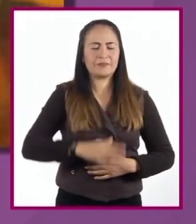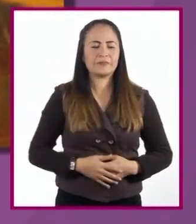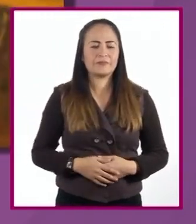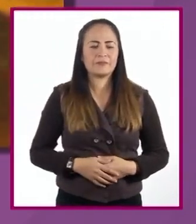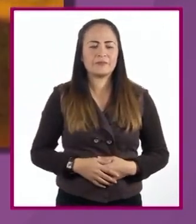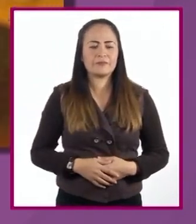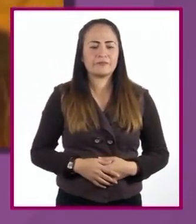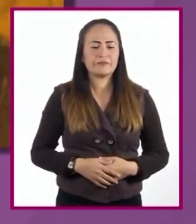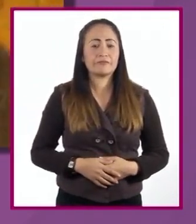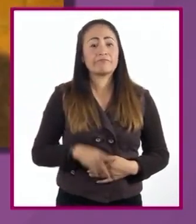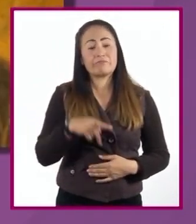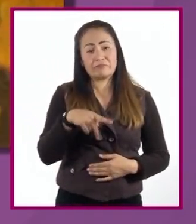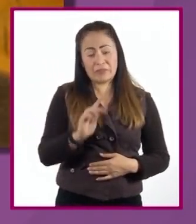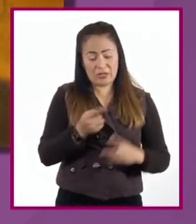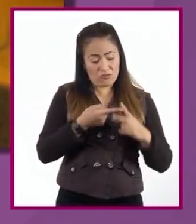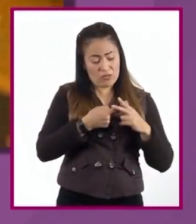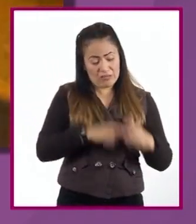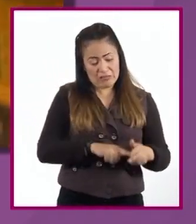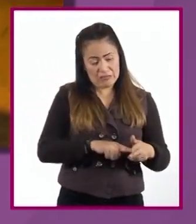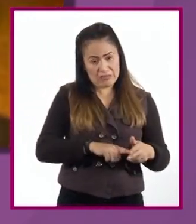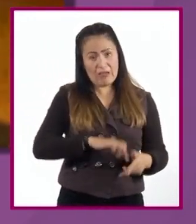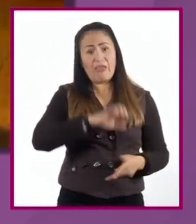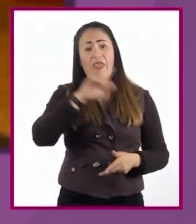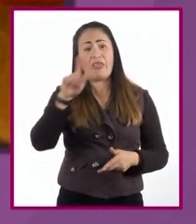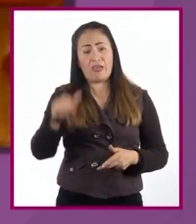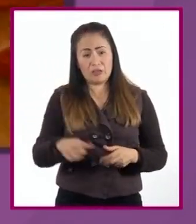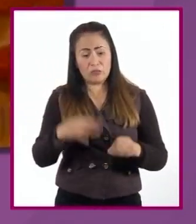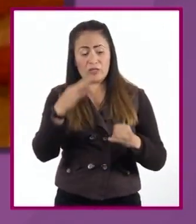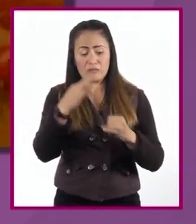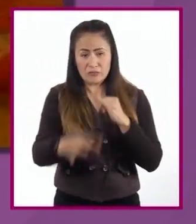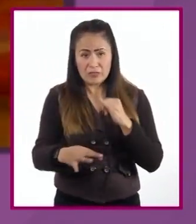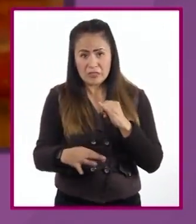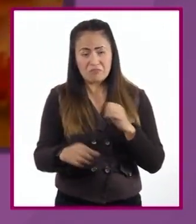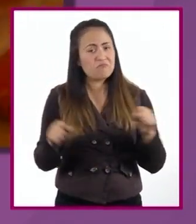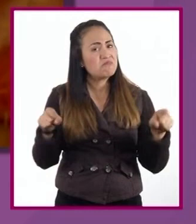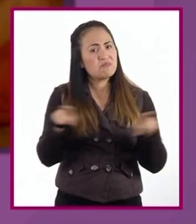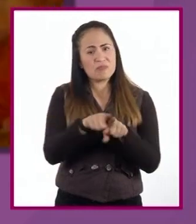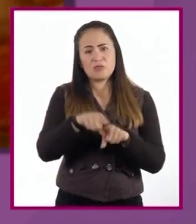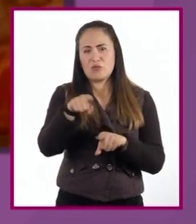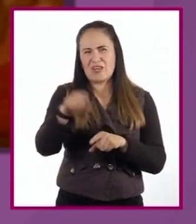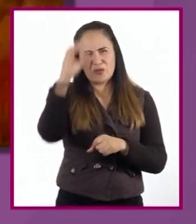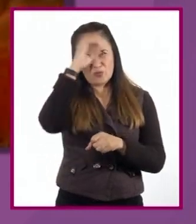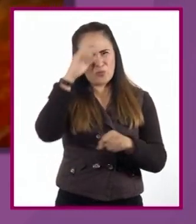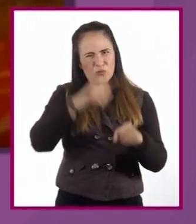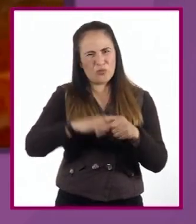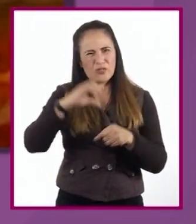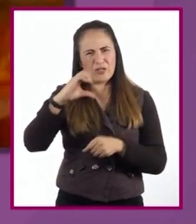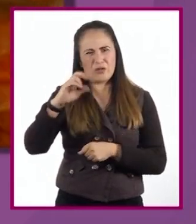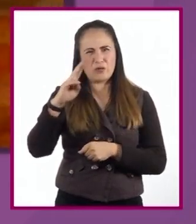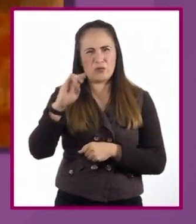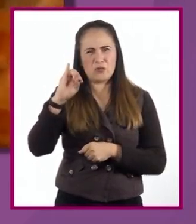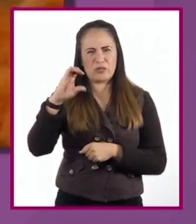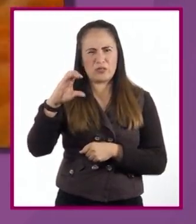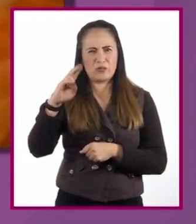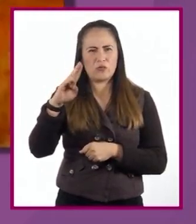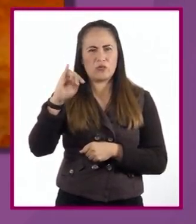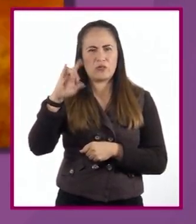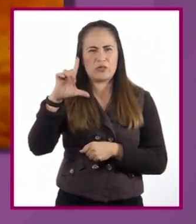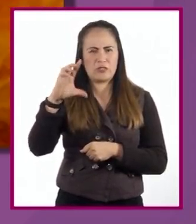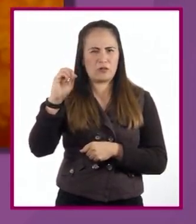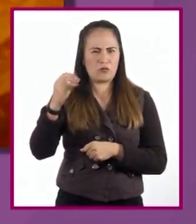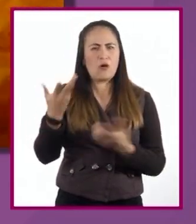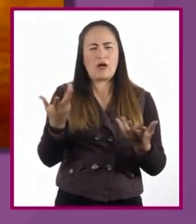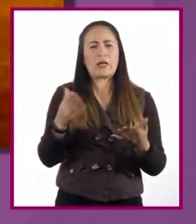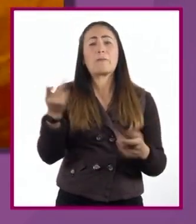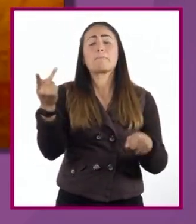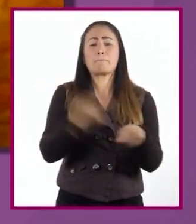Pero como todo lo que inicia llega a su final, Cuicuilco no es la excepción. El gran desarrollo de Cuicuilco se vio interrumpido por un